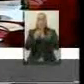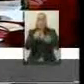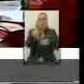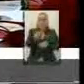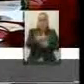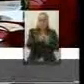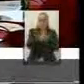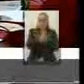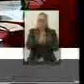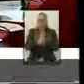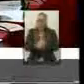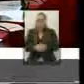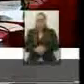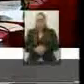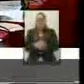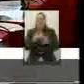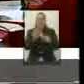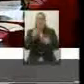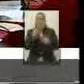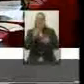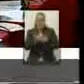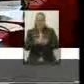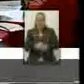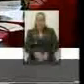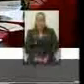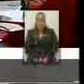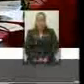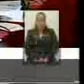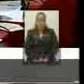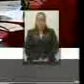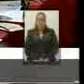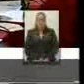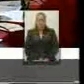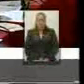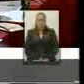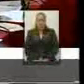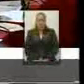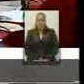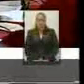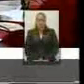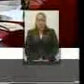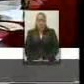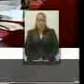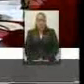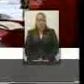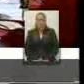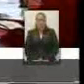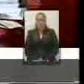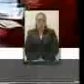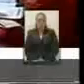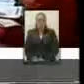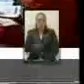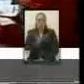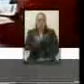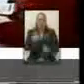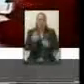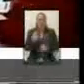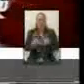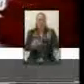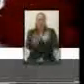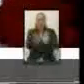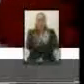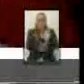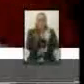No, ahí dice Fabián Morales, presidente. Sí. No, pero es Lucho Galarre. Puede continuar con esta García Belaúnde. Presidente, pero acá tengo los juicios. Acá